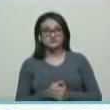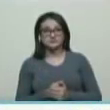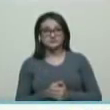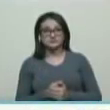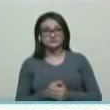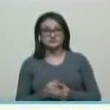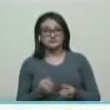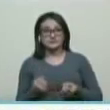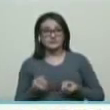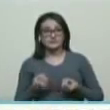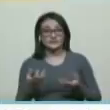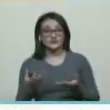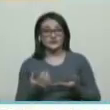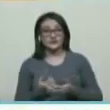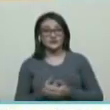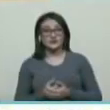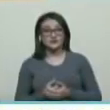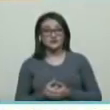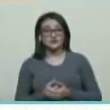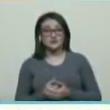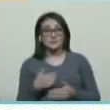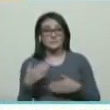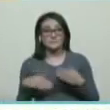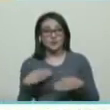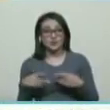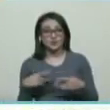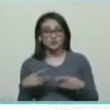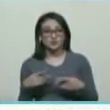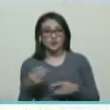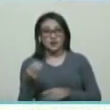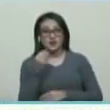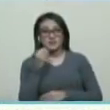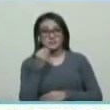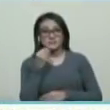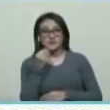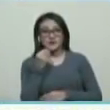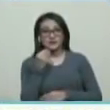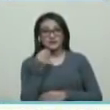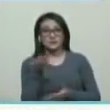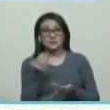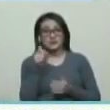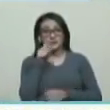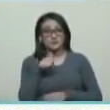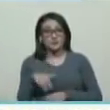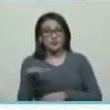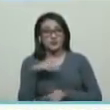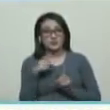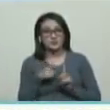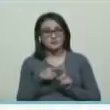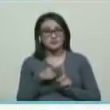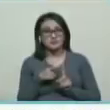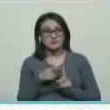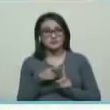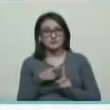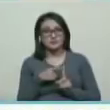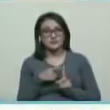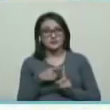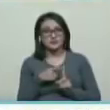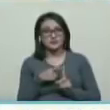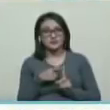garantizar la producción de alimentos que demanda nuestro pueblo, en primer lugar, y